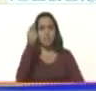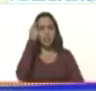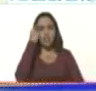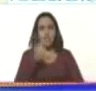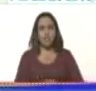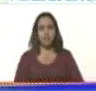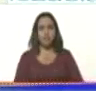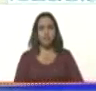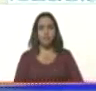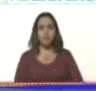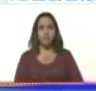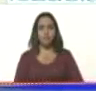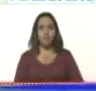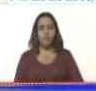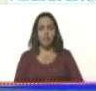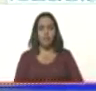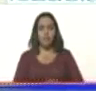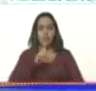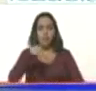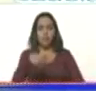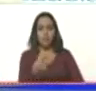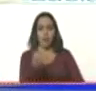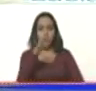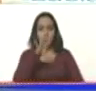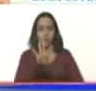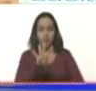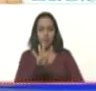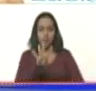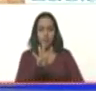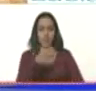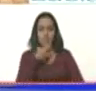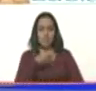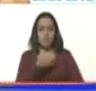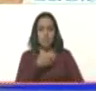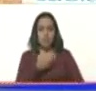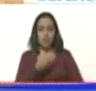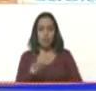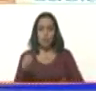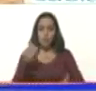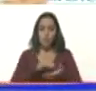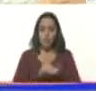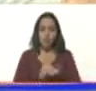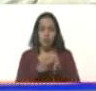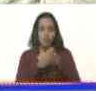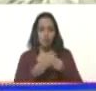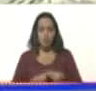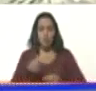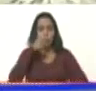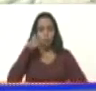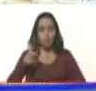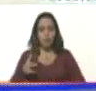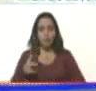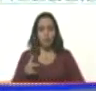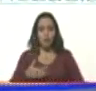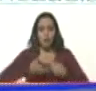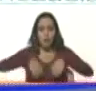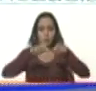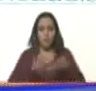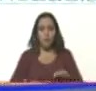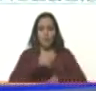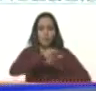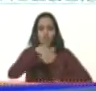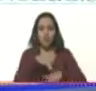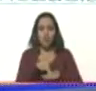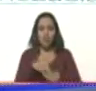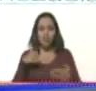alzado y mañana 4 de diciembre va todo el pueblo de Colombia a una huelga nacional contra